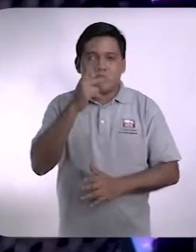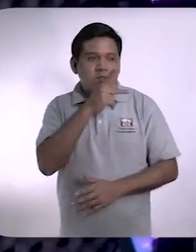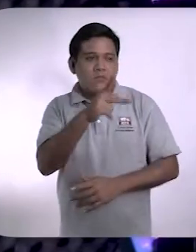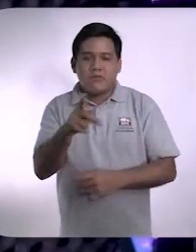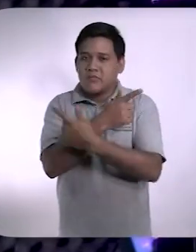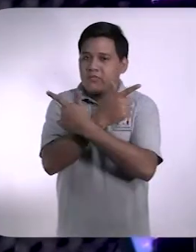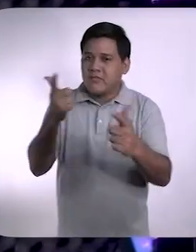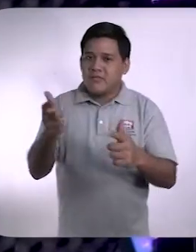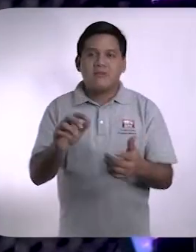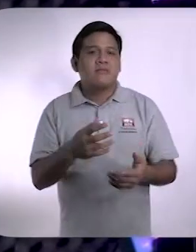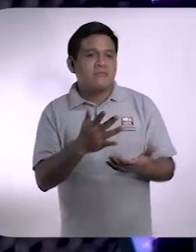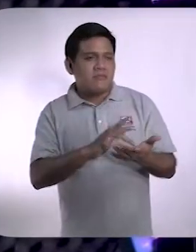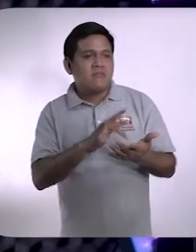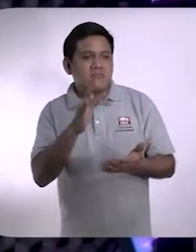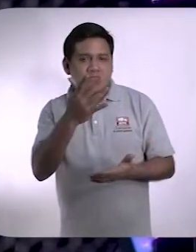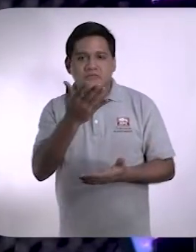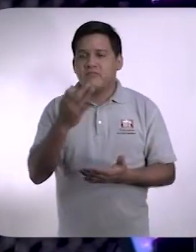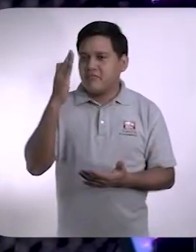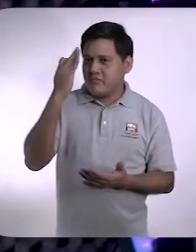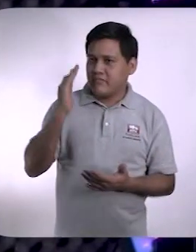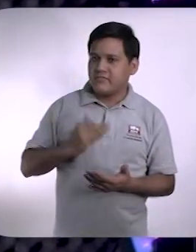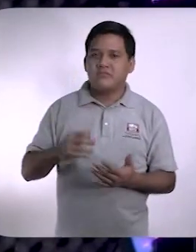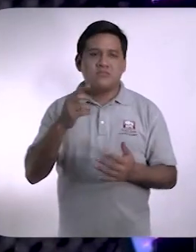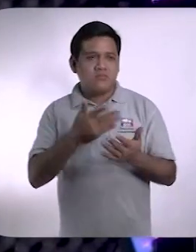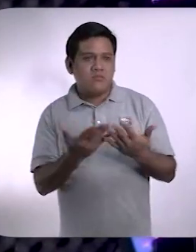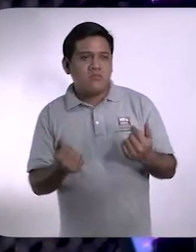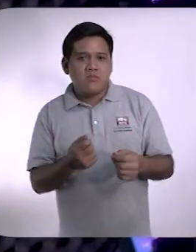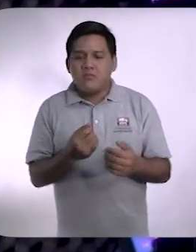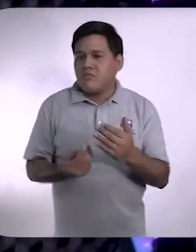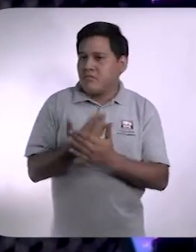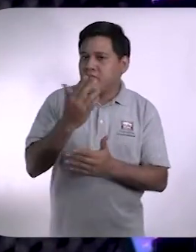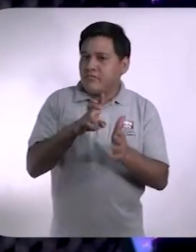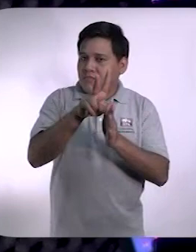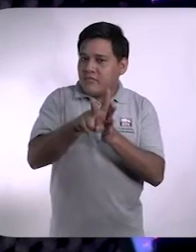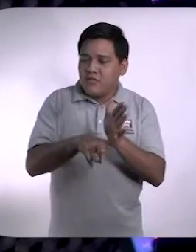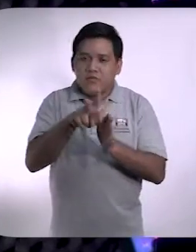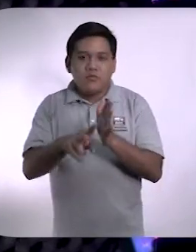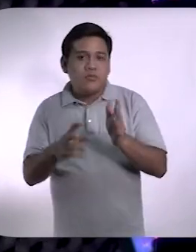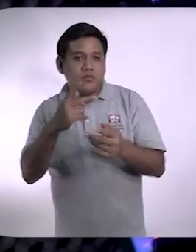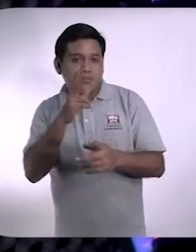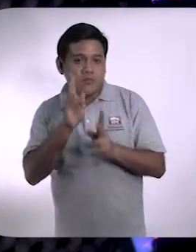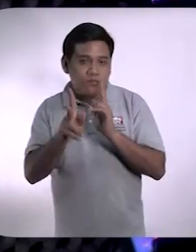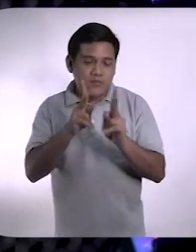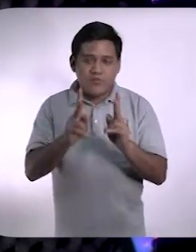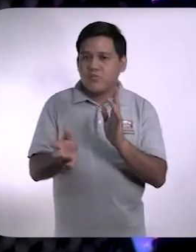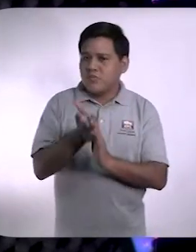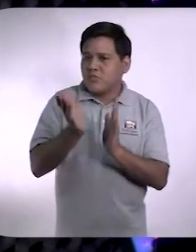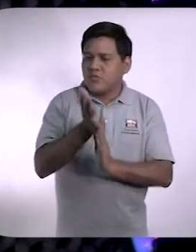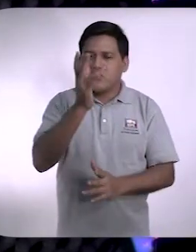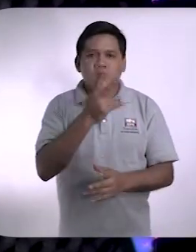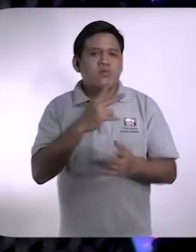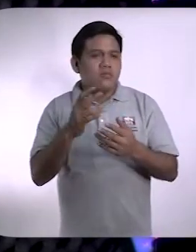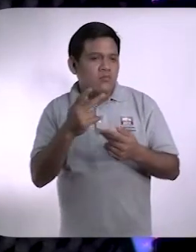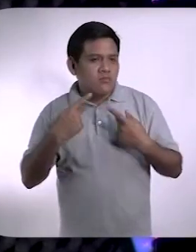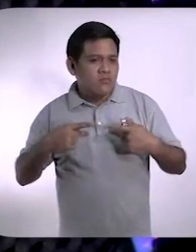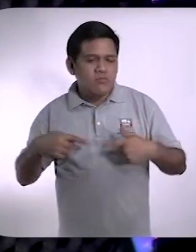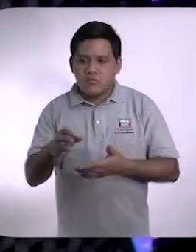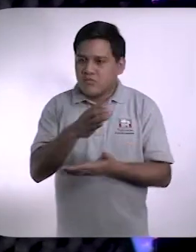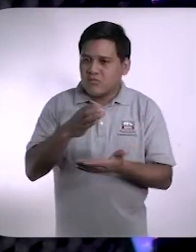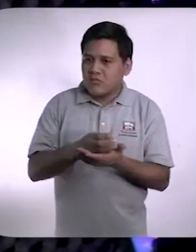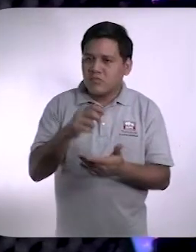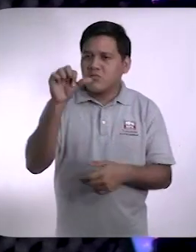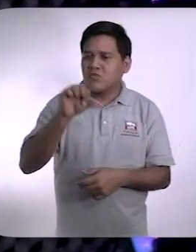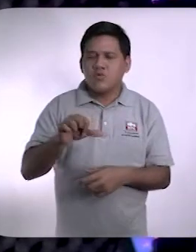tal? ¿Cómo están? Bienvenidos, efectivamente, a un episodio más de Democracia en 20, diálogos que construyen ciudadanía. Y el día de hoy vamos a